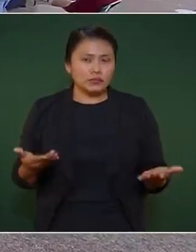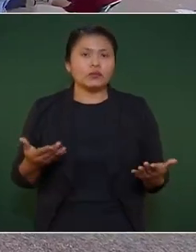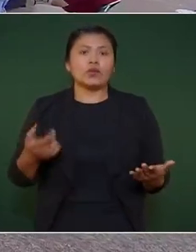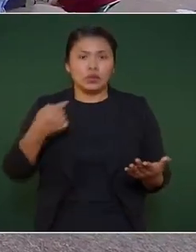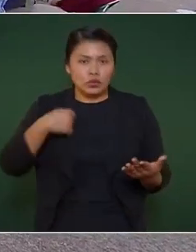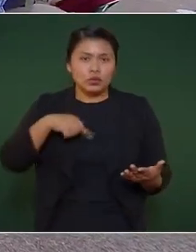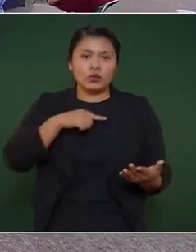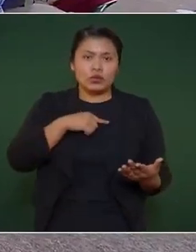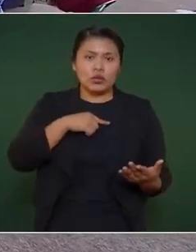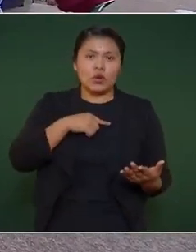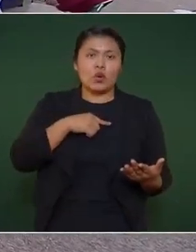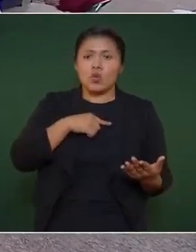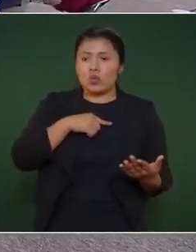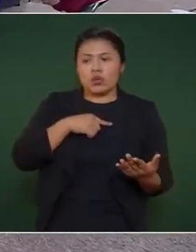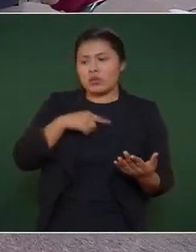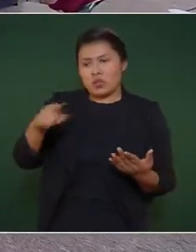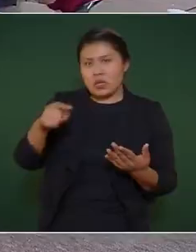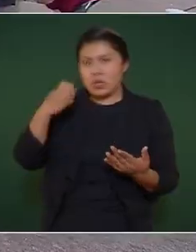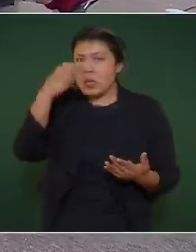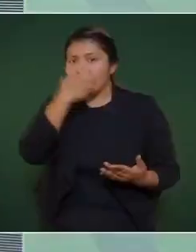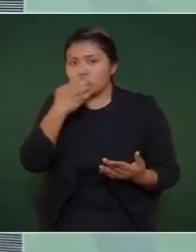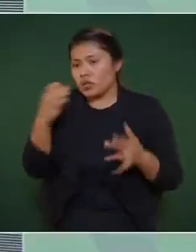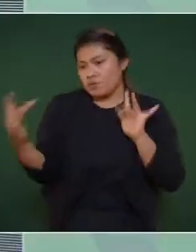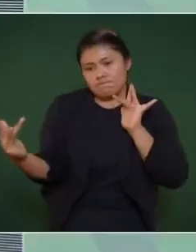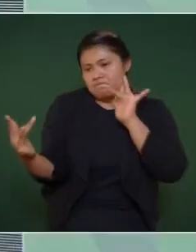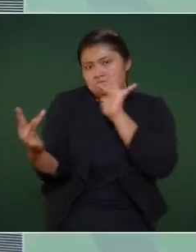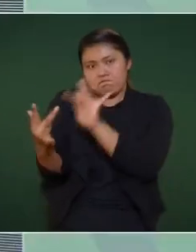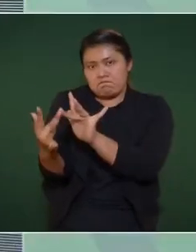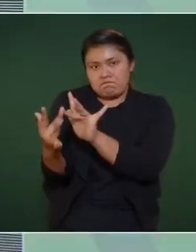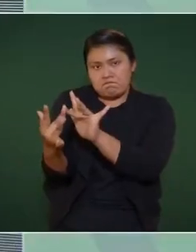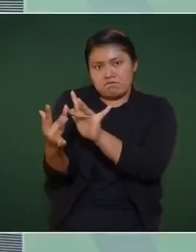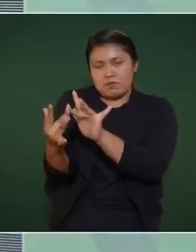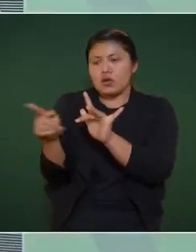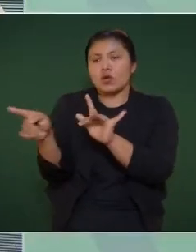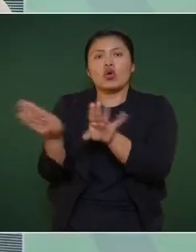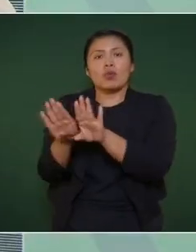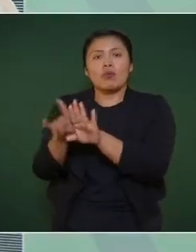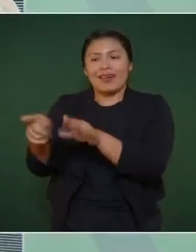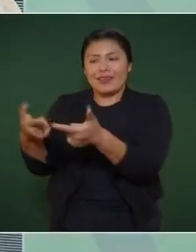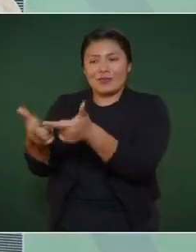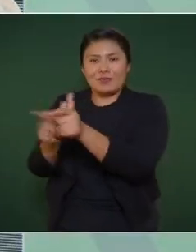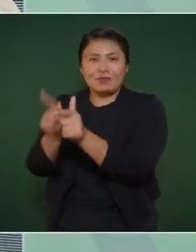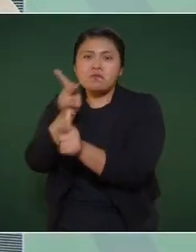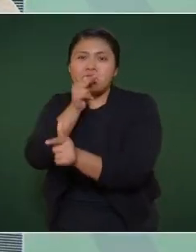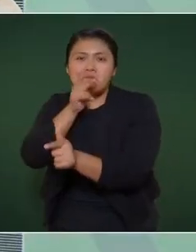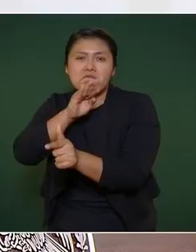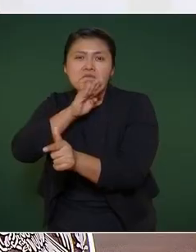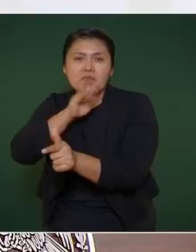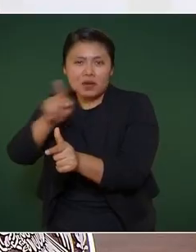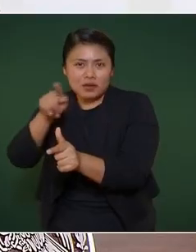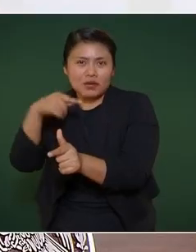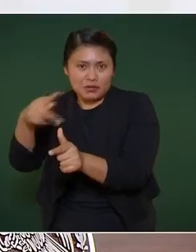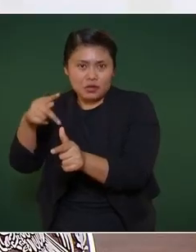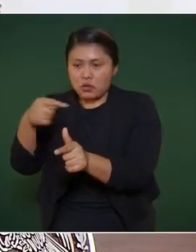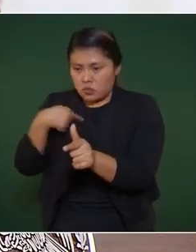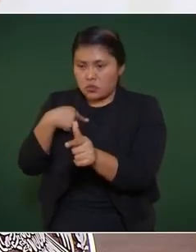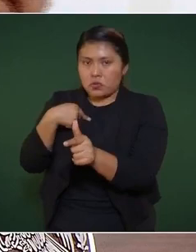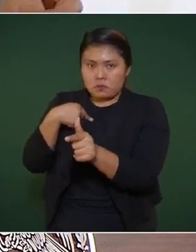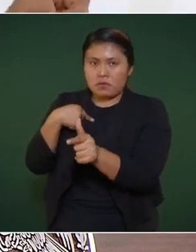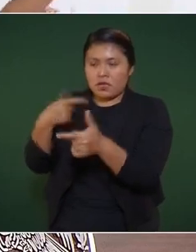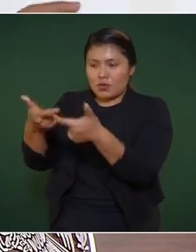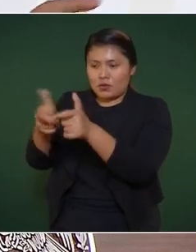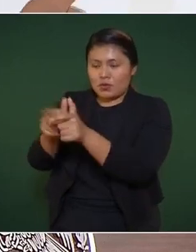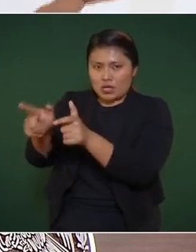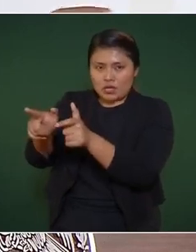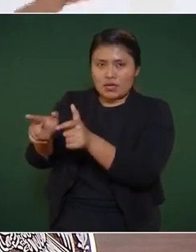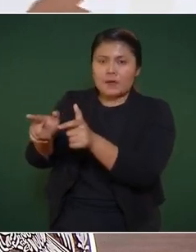utilizar intermediarios, a las sociedades de padres, de madres, de familia, y ellos